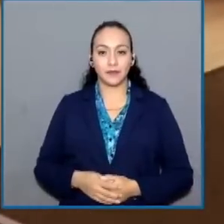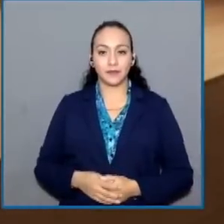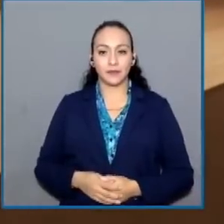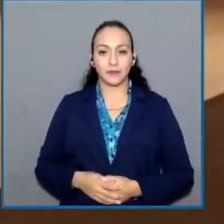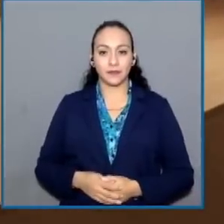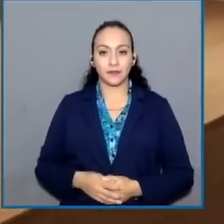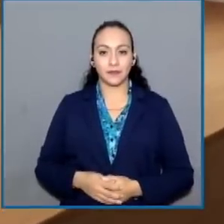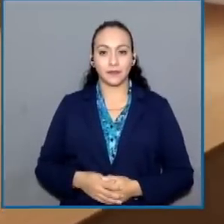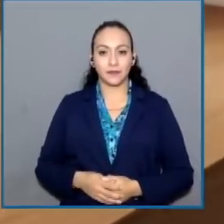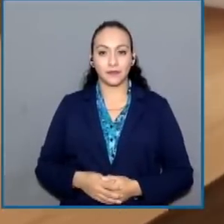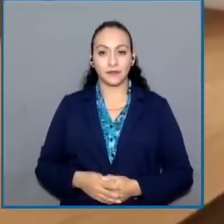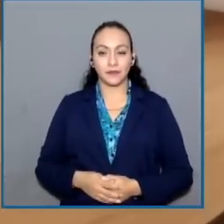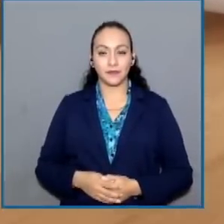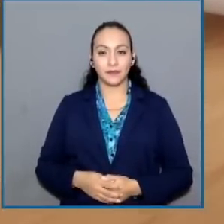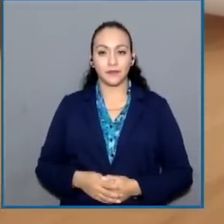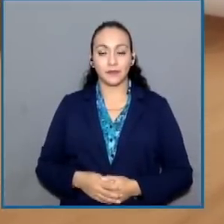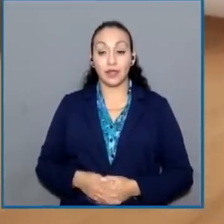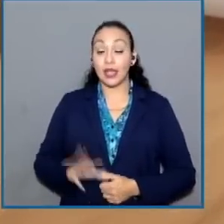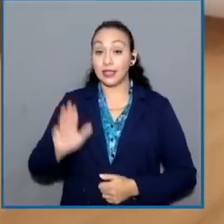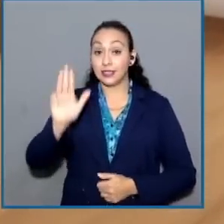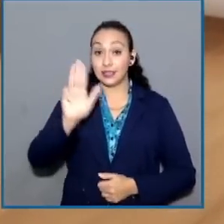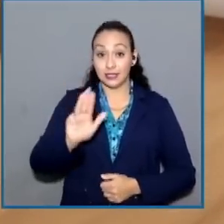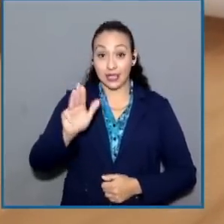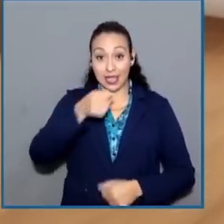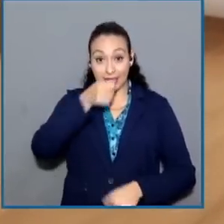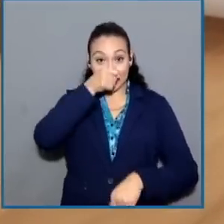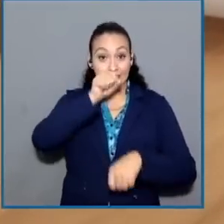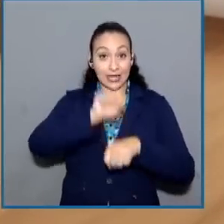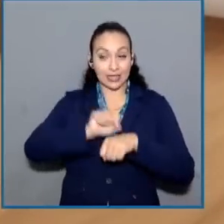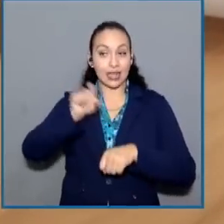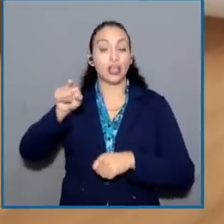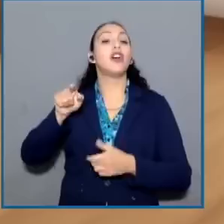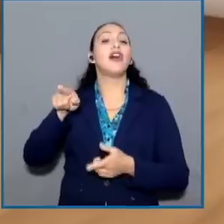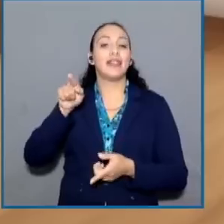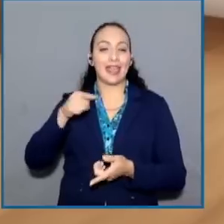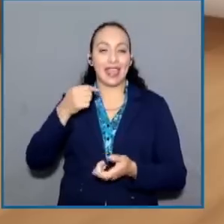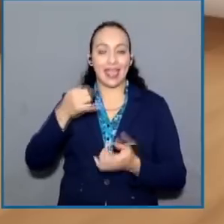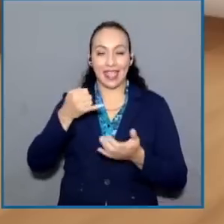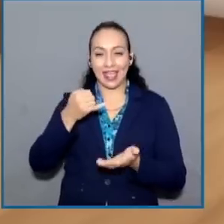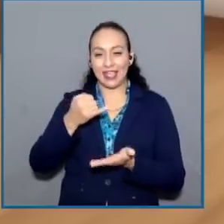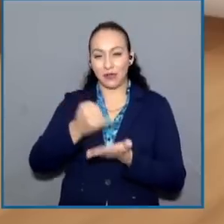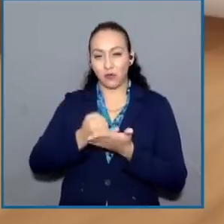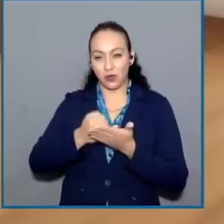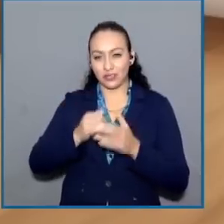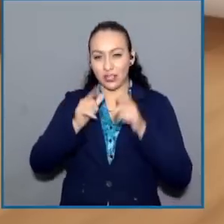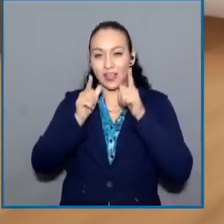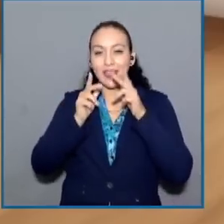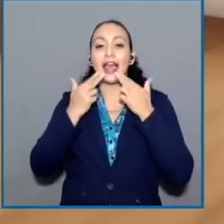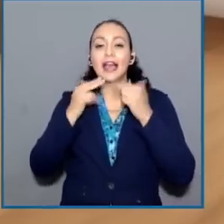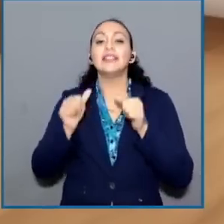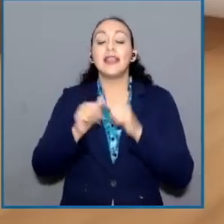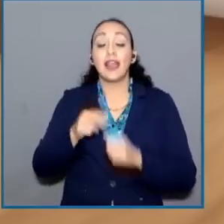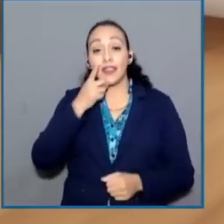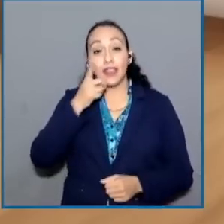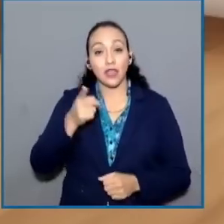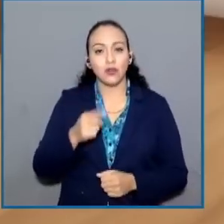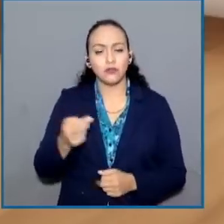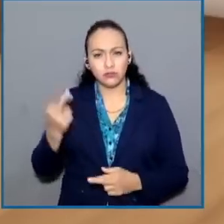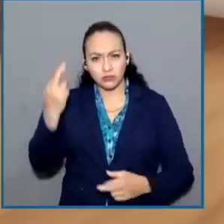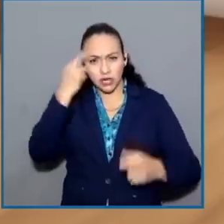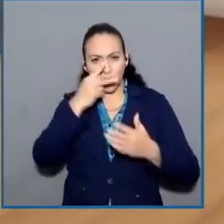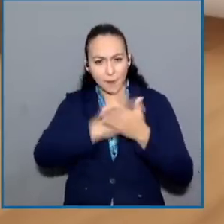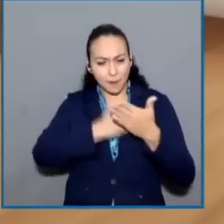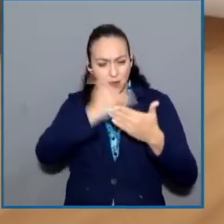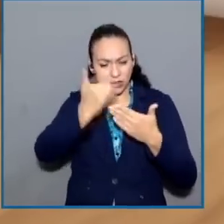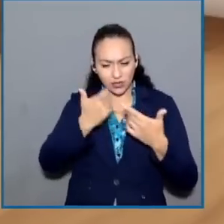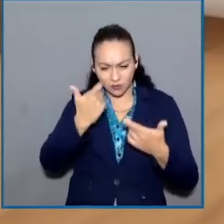Y este miércoles, el secretario de Hacienda compareció ante diputados para explicar los alcances del proyecto de presupuesto para